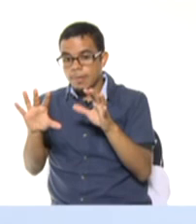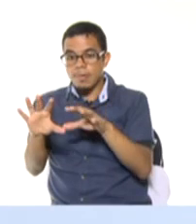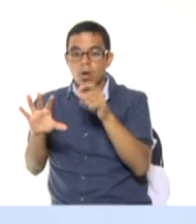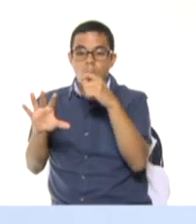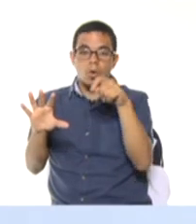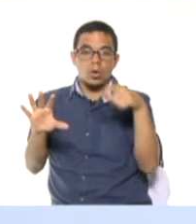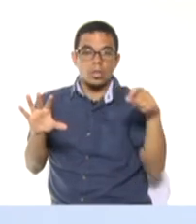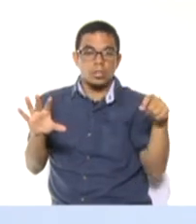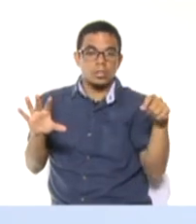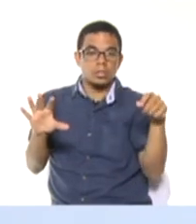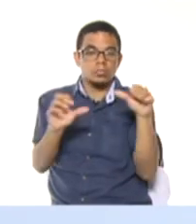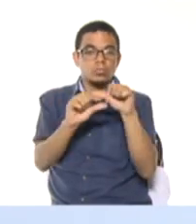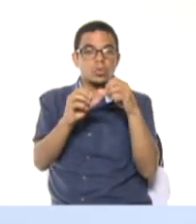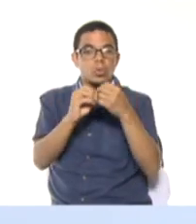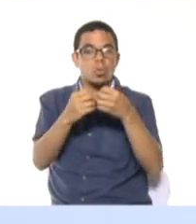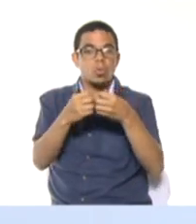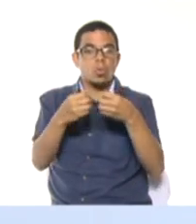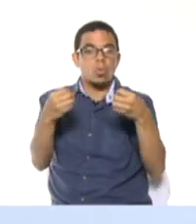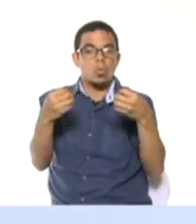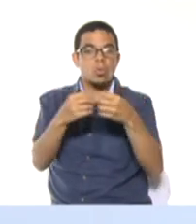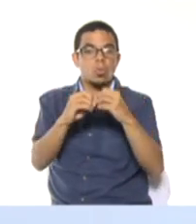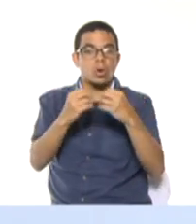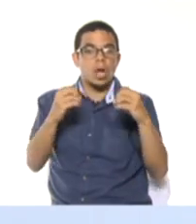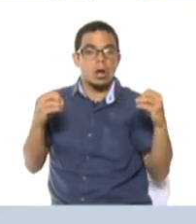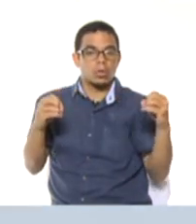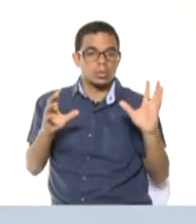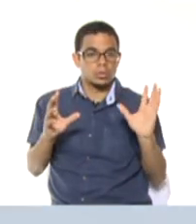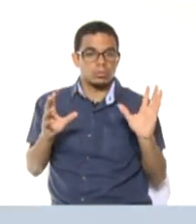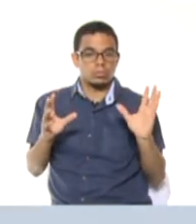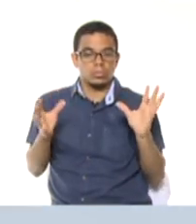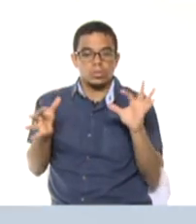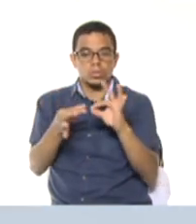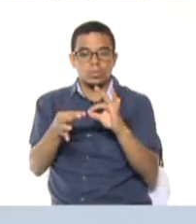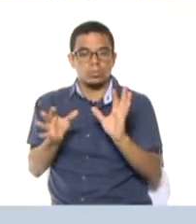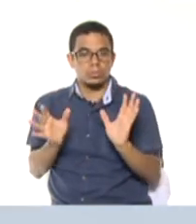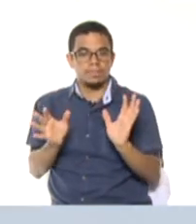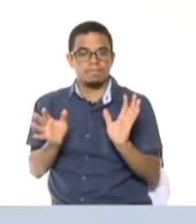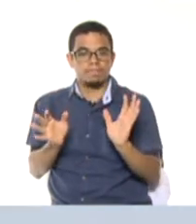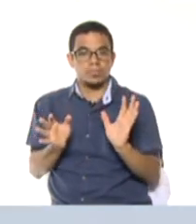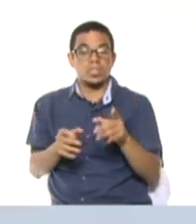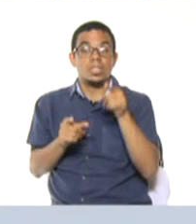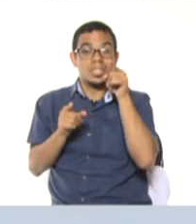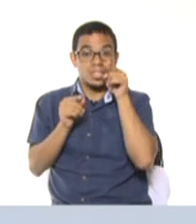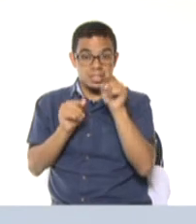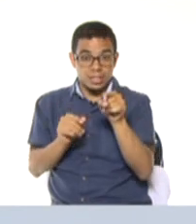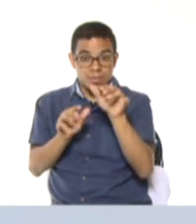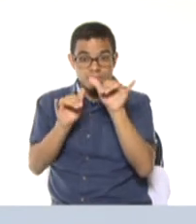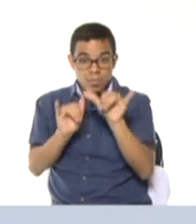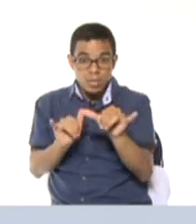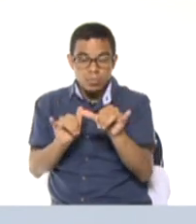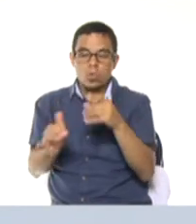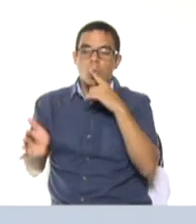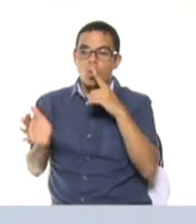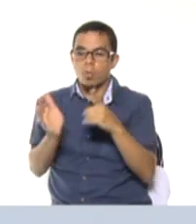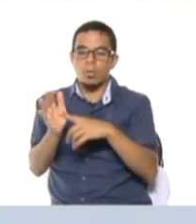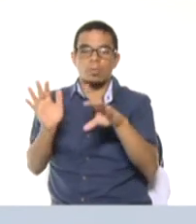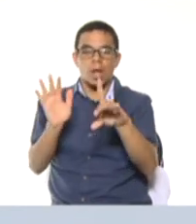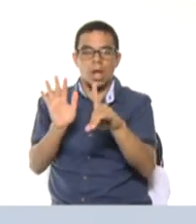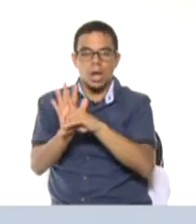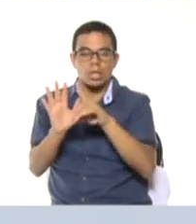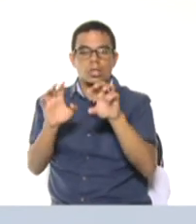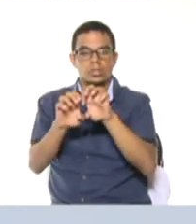de una oración que identifique cada una de esas palabras. De esa manera nosotros garantizamos entonces el derecho a